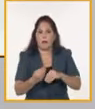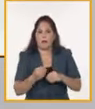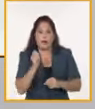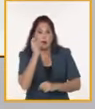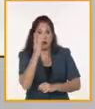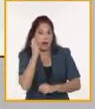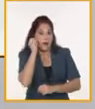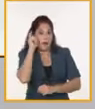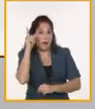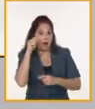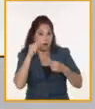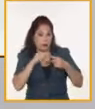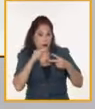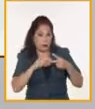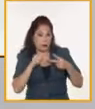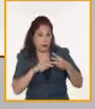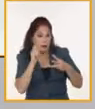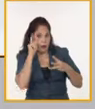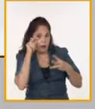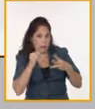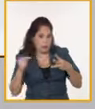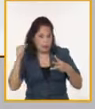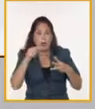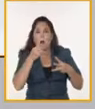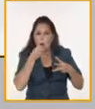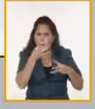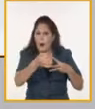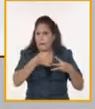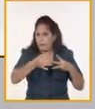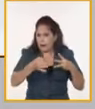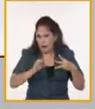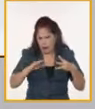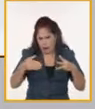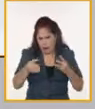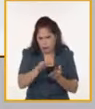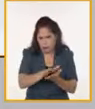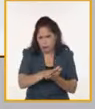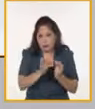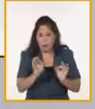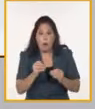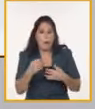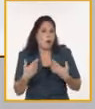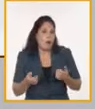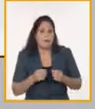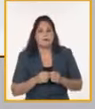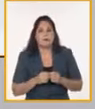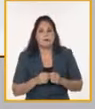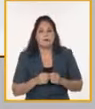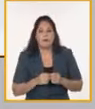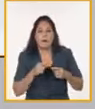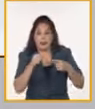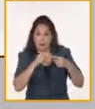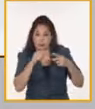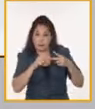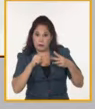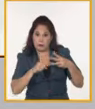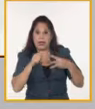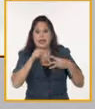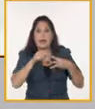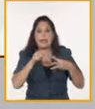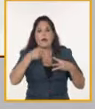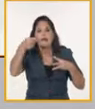fundamentales que naturalmente pudiera explicar posteriormente Yo diría que está encaminado en determinar